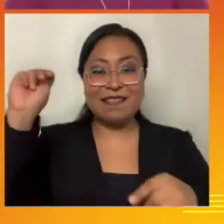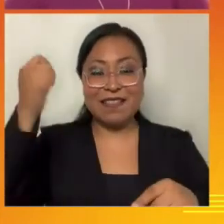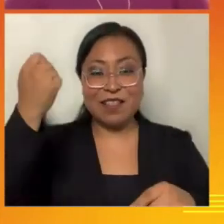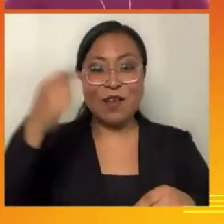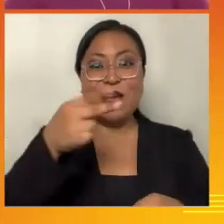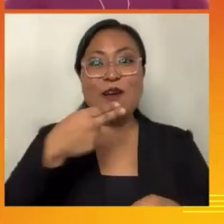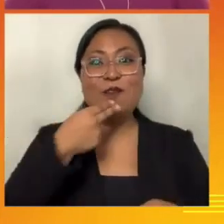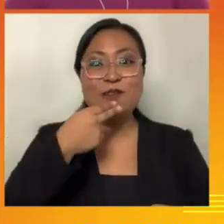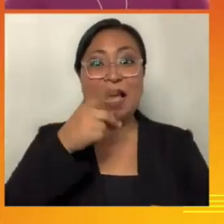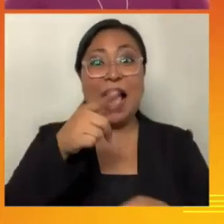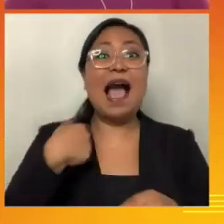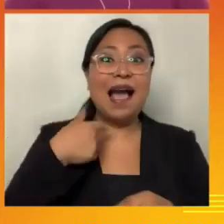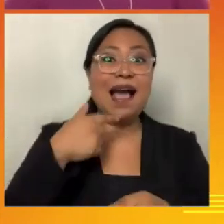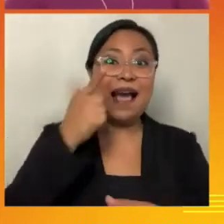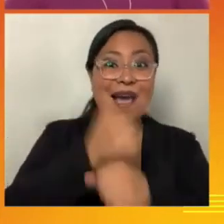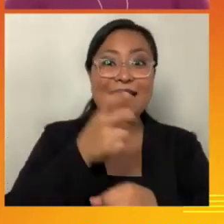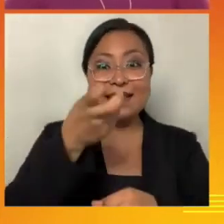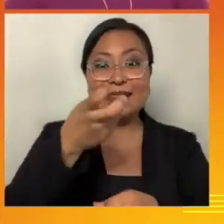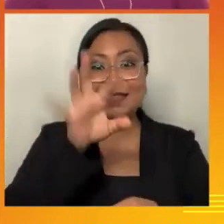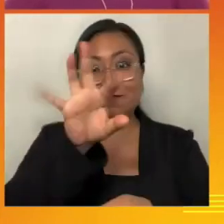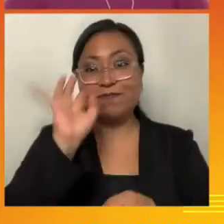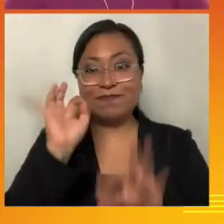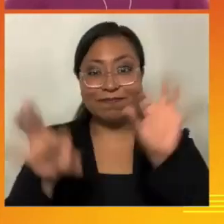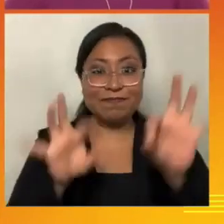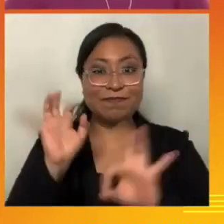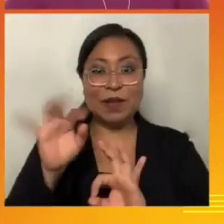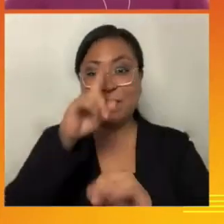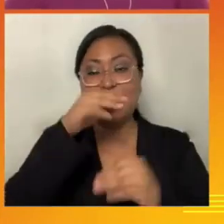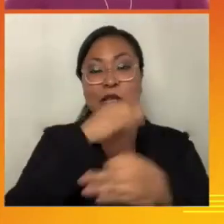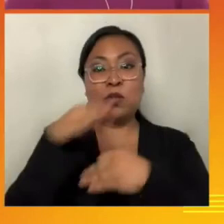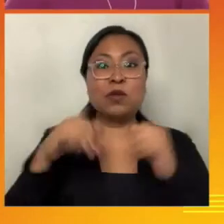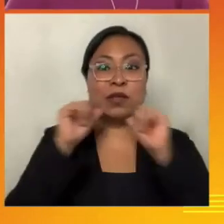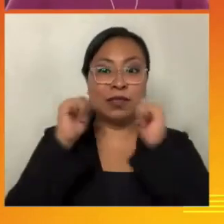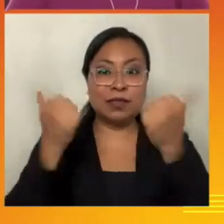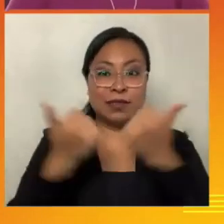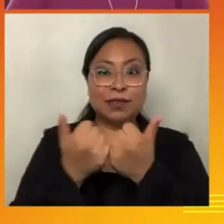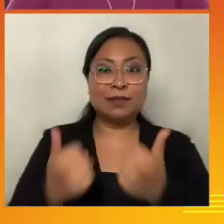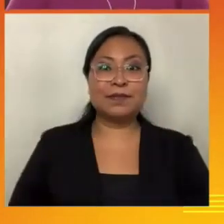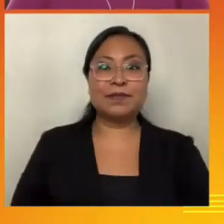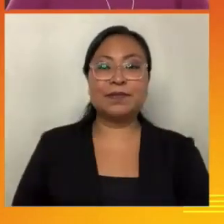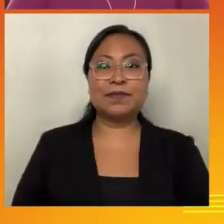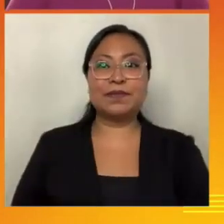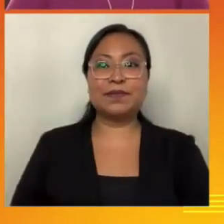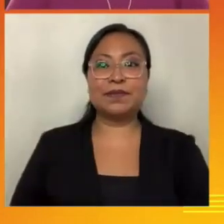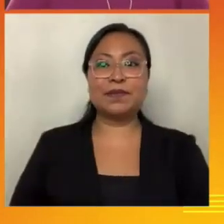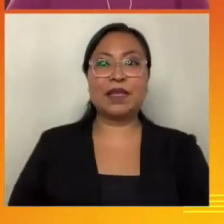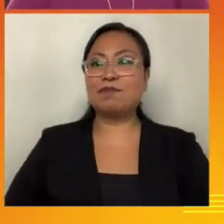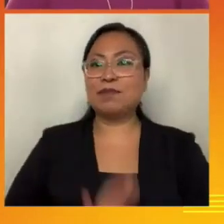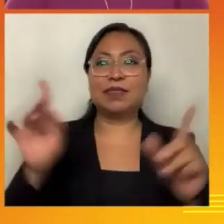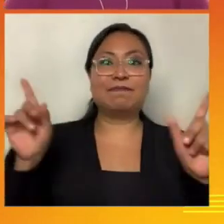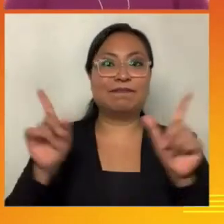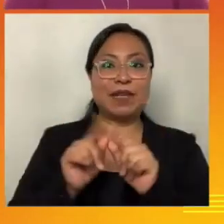están disponibles para todas las organizaciones de la sociedad civil. Y bueno, no me queda más que